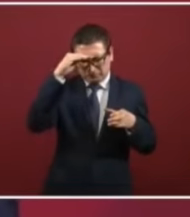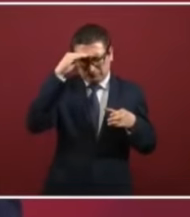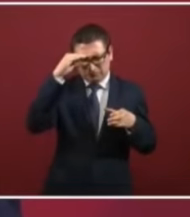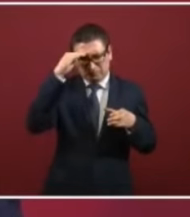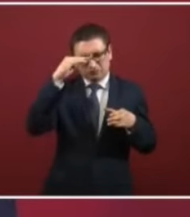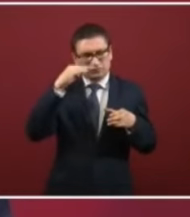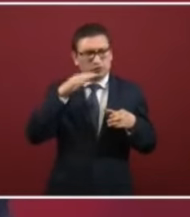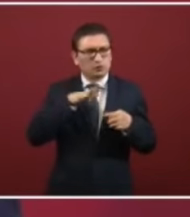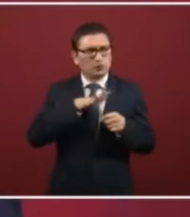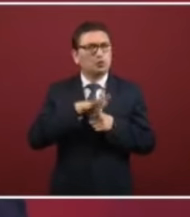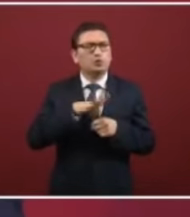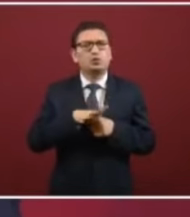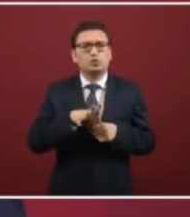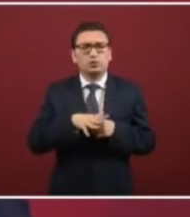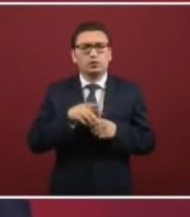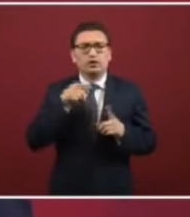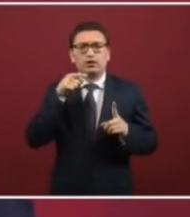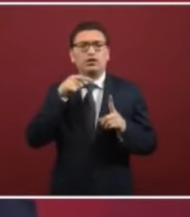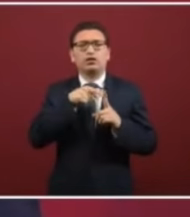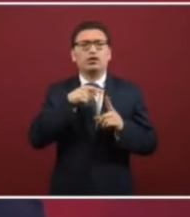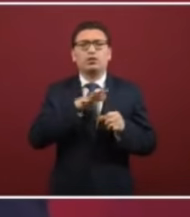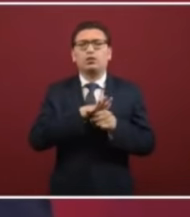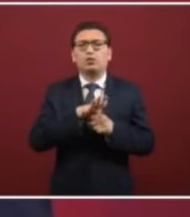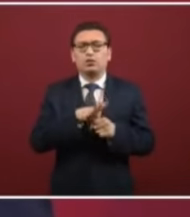de sacar provecho en lo personal,